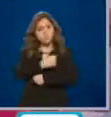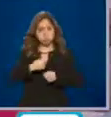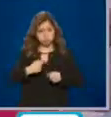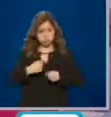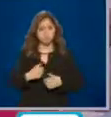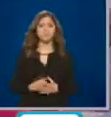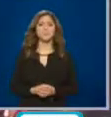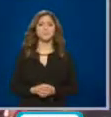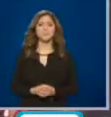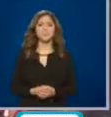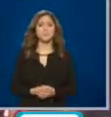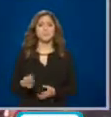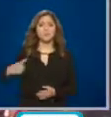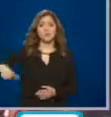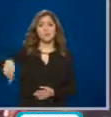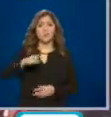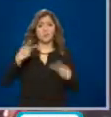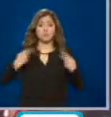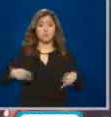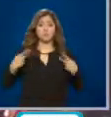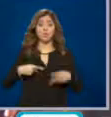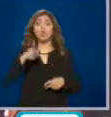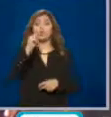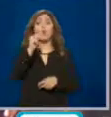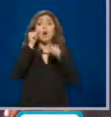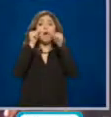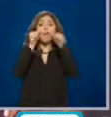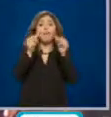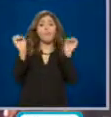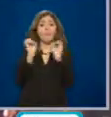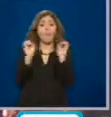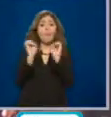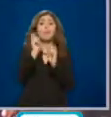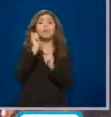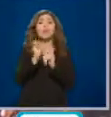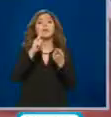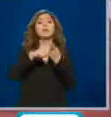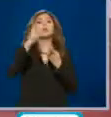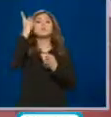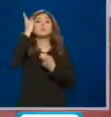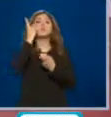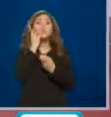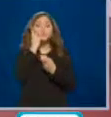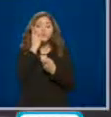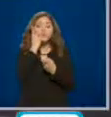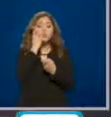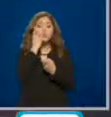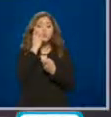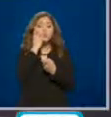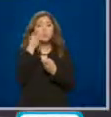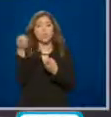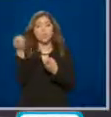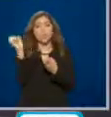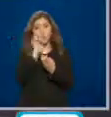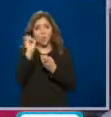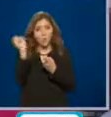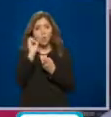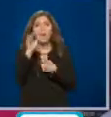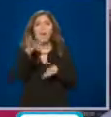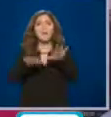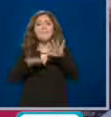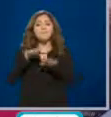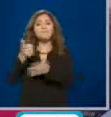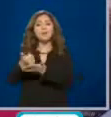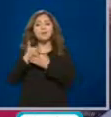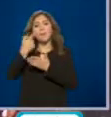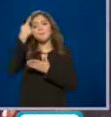puntos importantes que la gente no considera, como por ejemplo hábitos de sueño que influyen mucho en la parte del apetito y